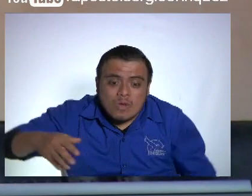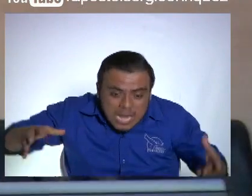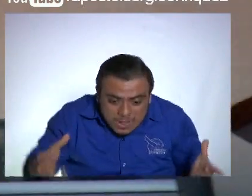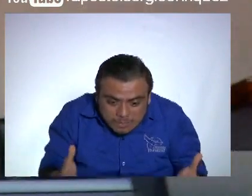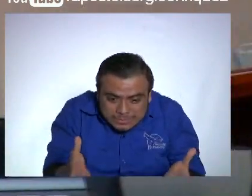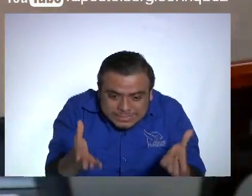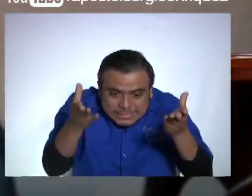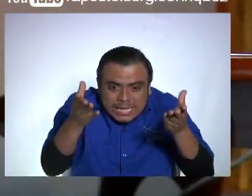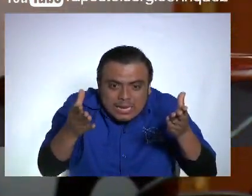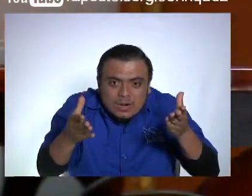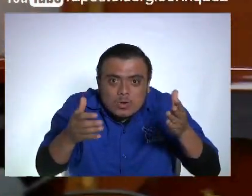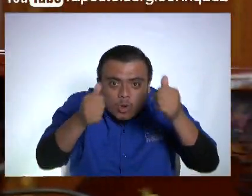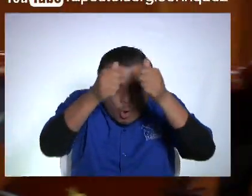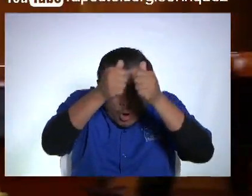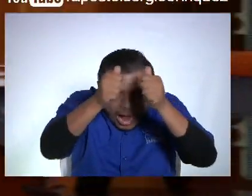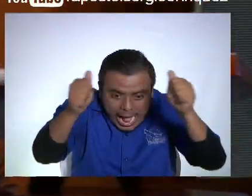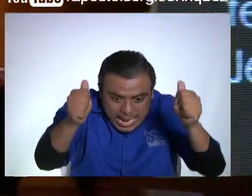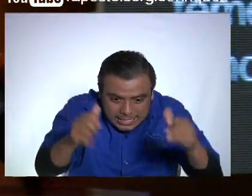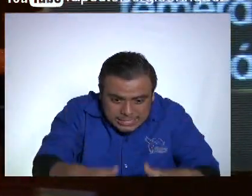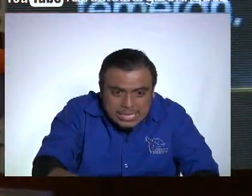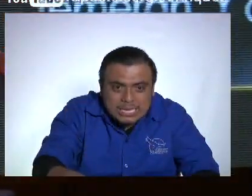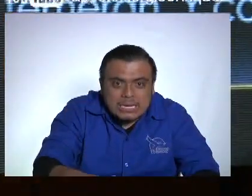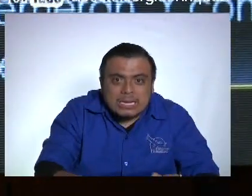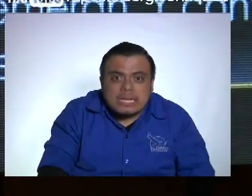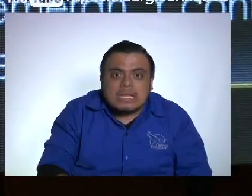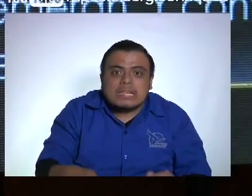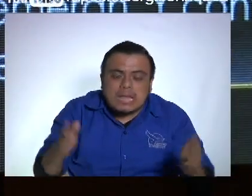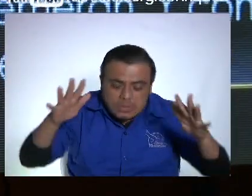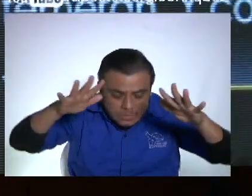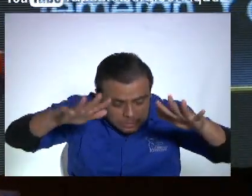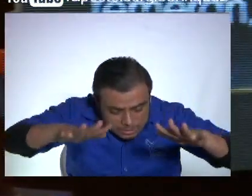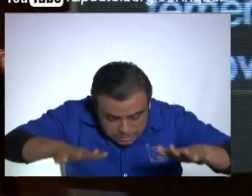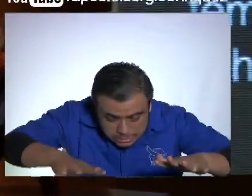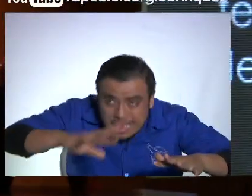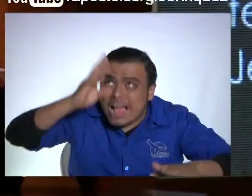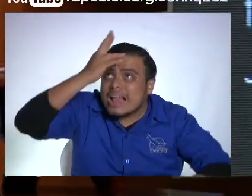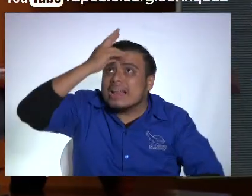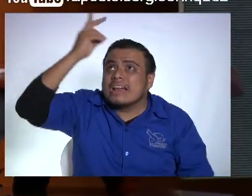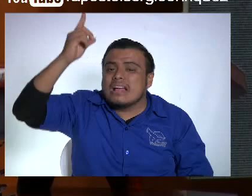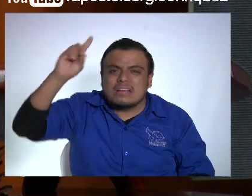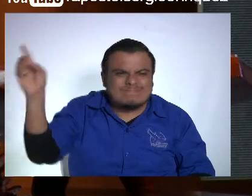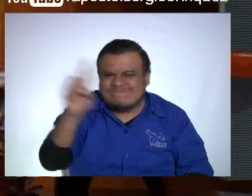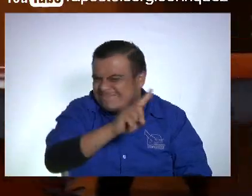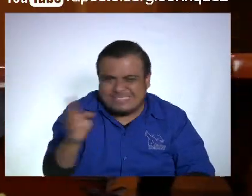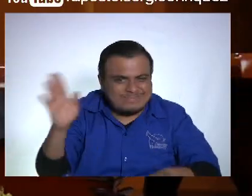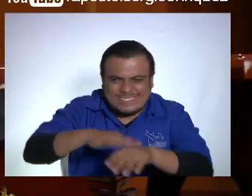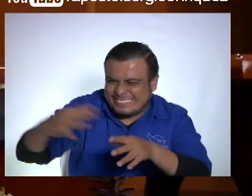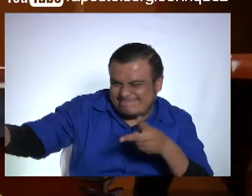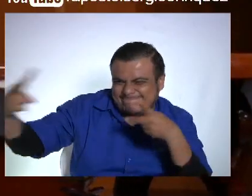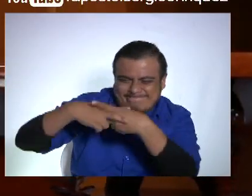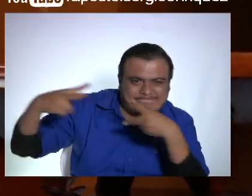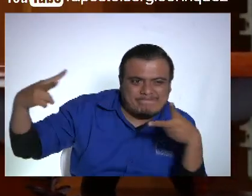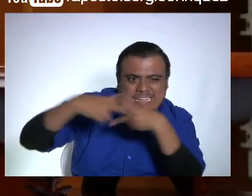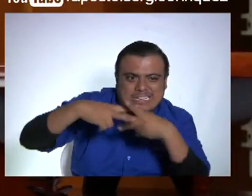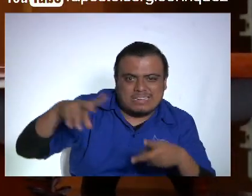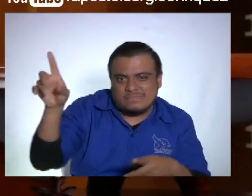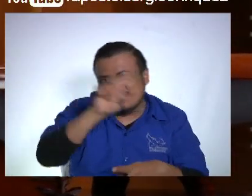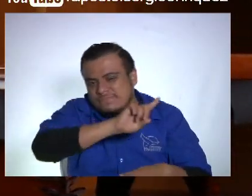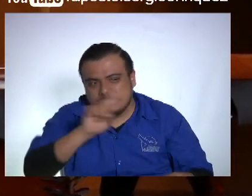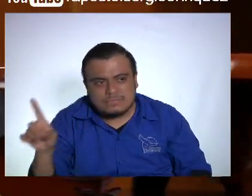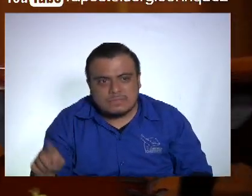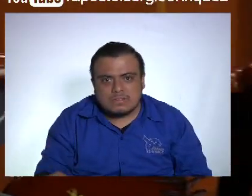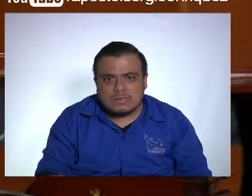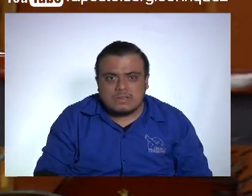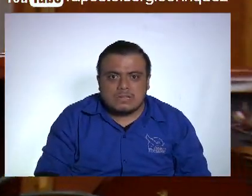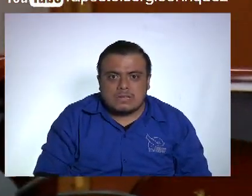casa de adoración al Rey de Reyes. Ya no más guerras en la casa, hermano. No, que yo tengo